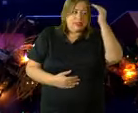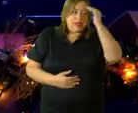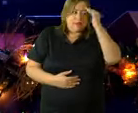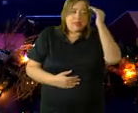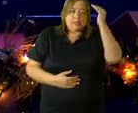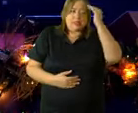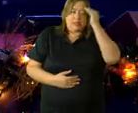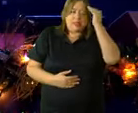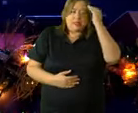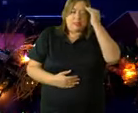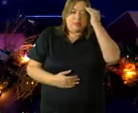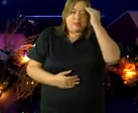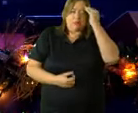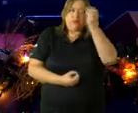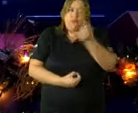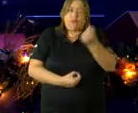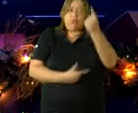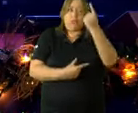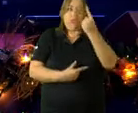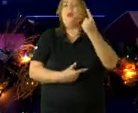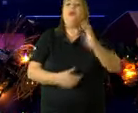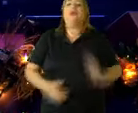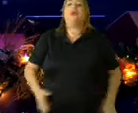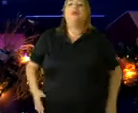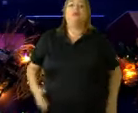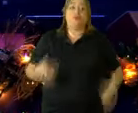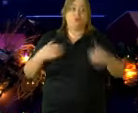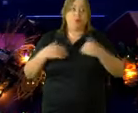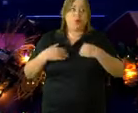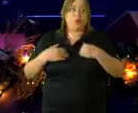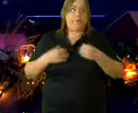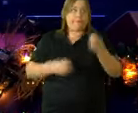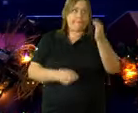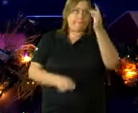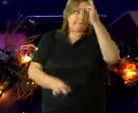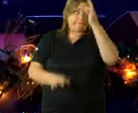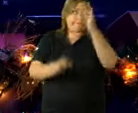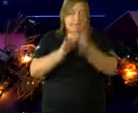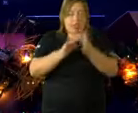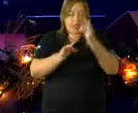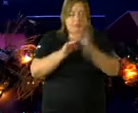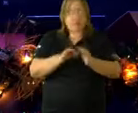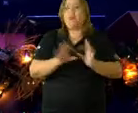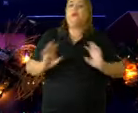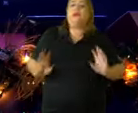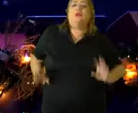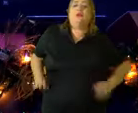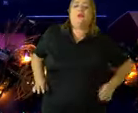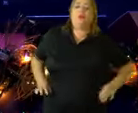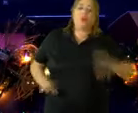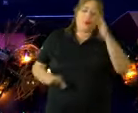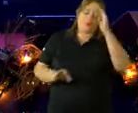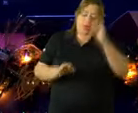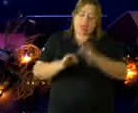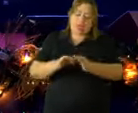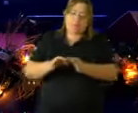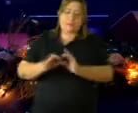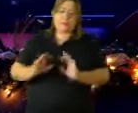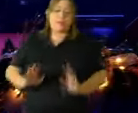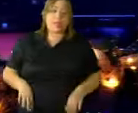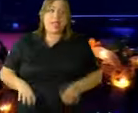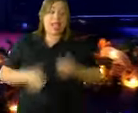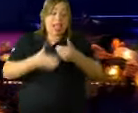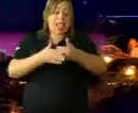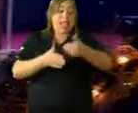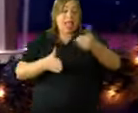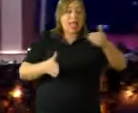ve. Tuve que ejercer mucha fe en este tiempo. Siempre he tenido fe. Antes de venir a Cristo, tengo que confesar,